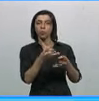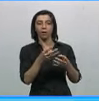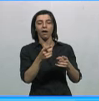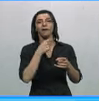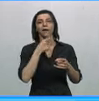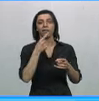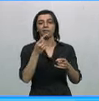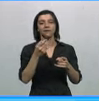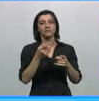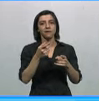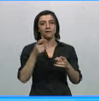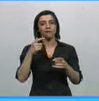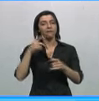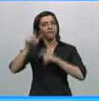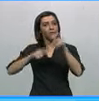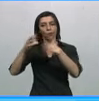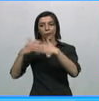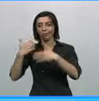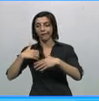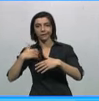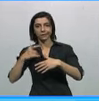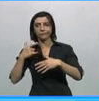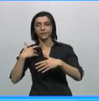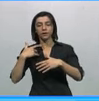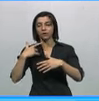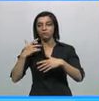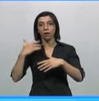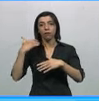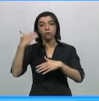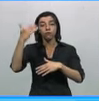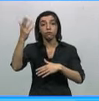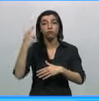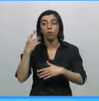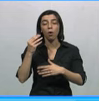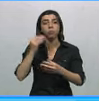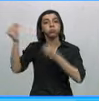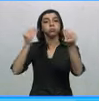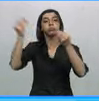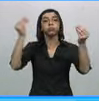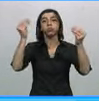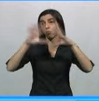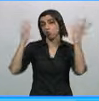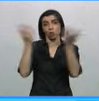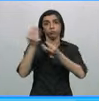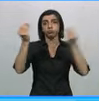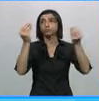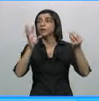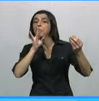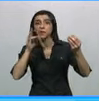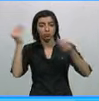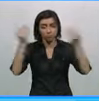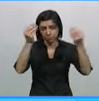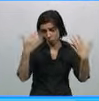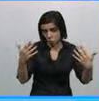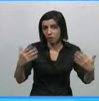para que puedan trabajar en otros equipos y en otras partes del mundo también. Patón, te hago la última, te saco del